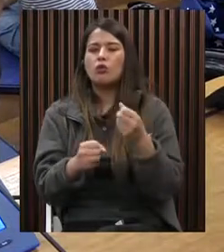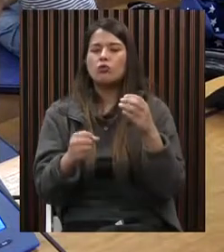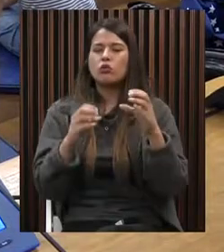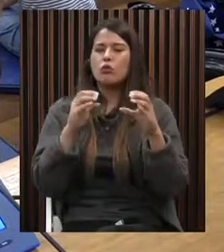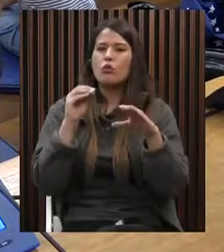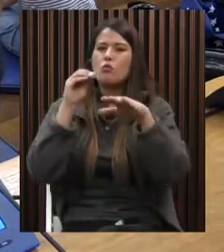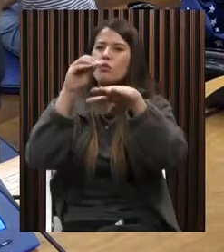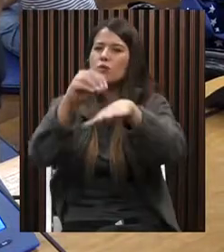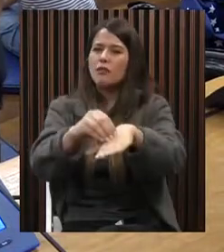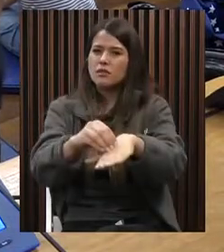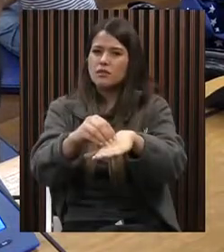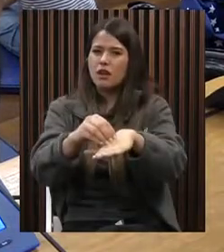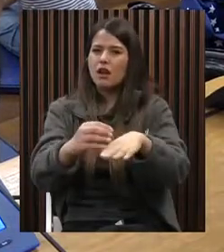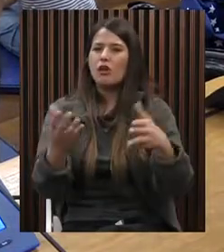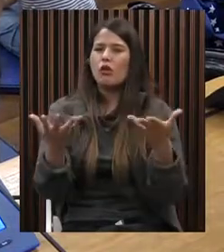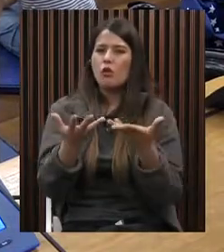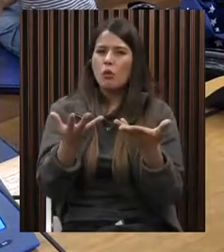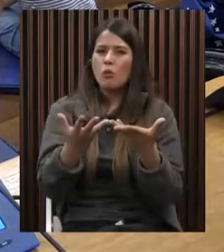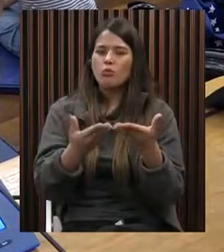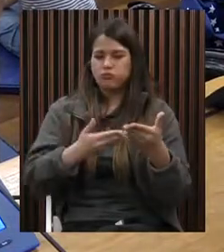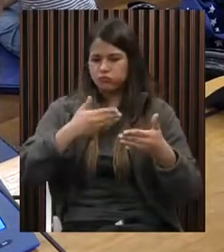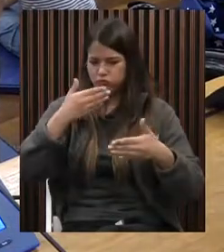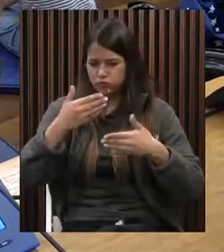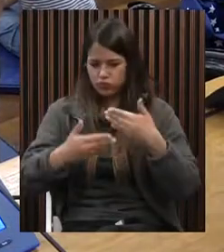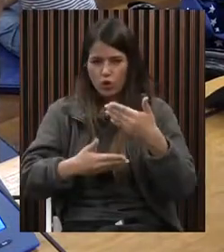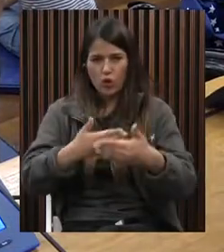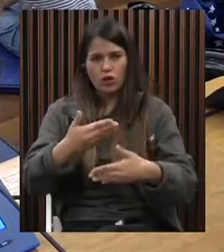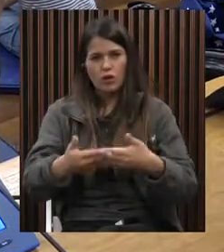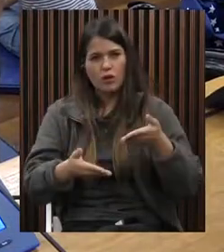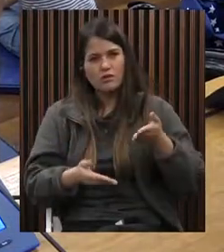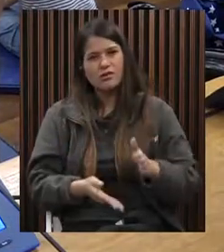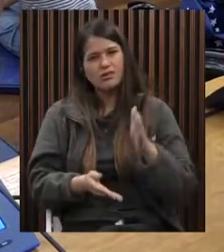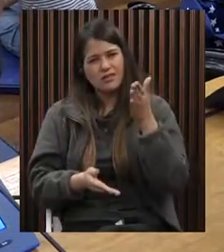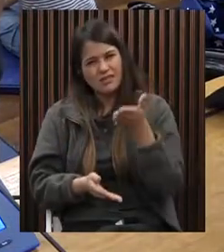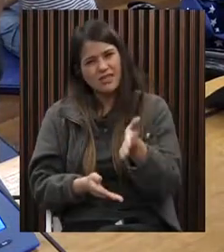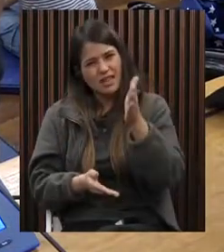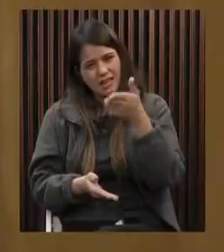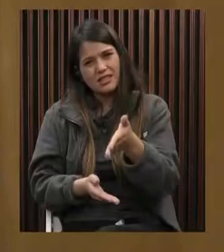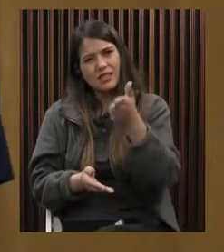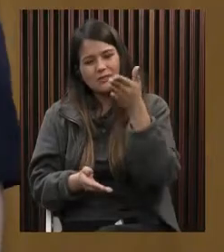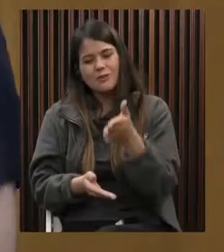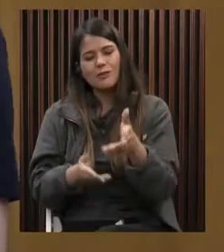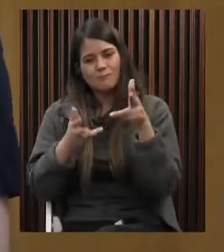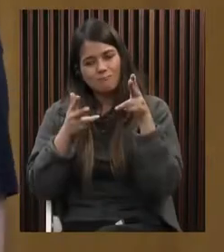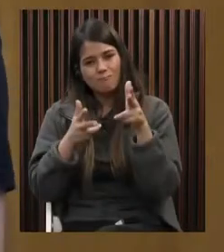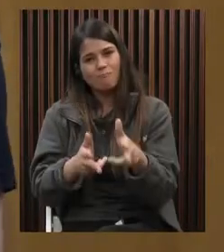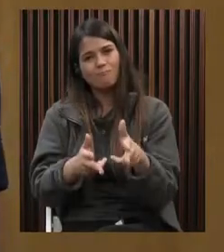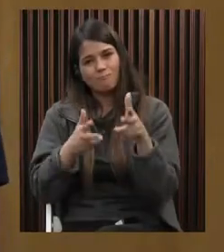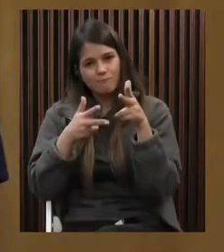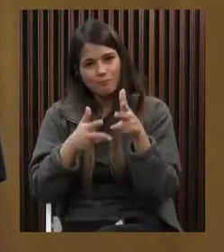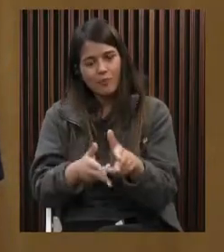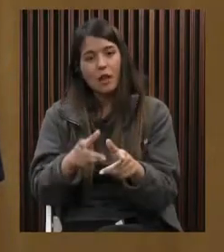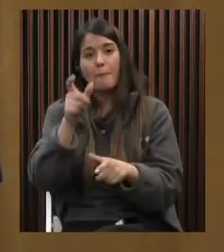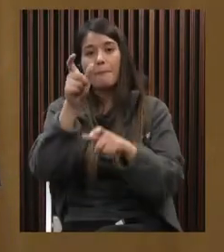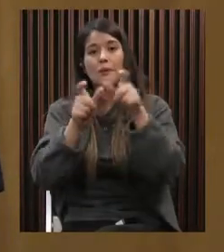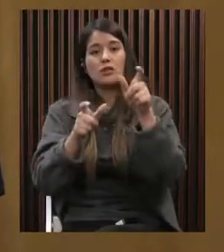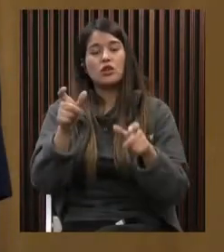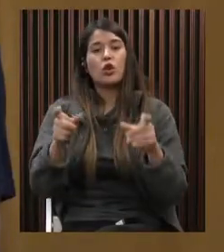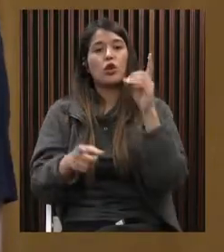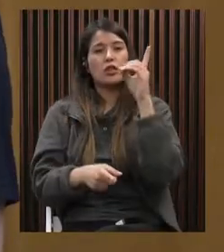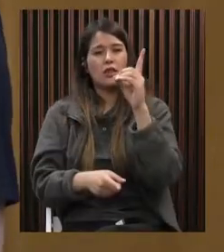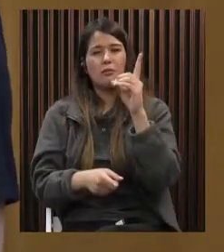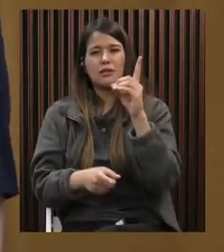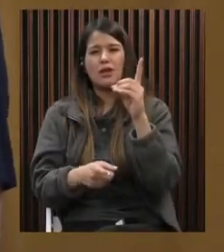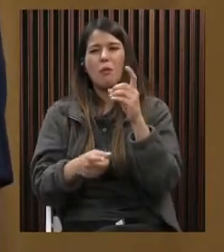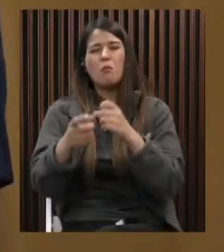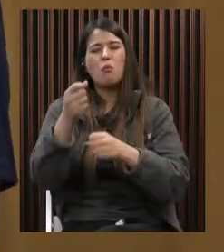comunicarlos, tienes que continuar, ¿cierto?, sigue insistiendo con eso. Las personas con discapacidad por mucho tiempo han